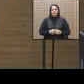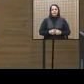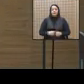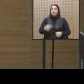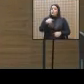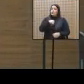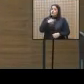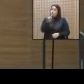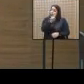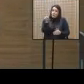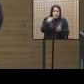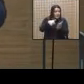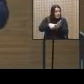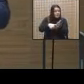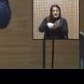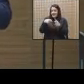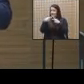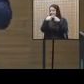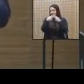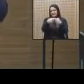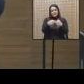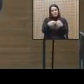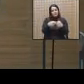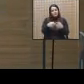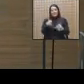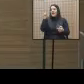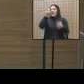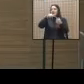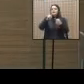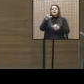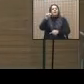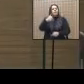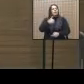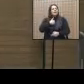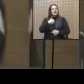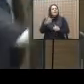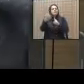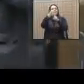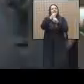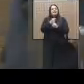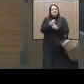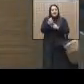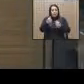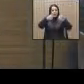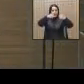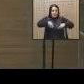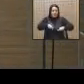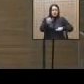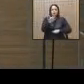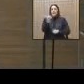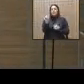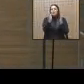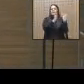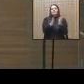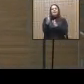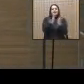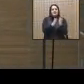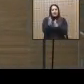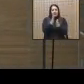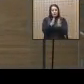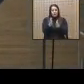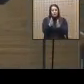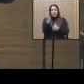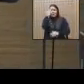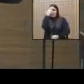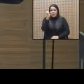Yo no voy a votar empréstitos hasta que no hayamos alcanzado acuerdos como los que estoy planteando.